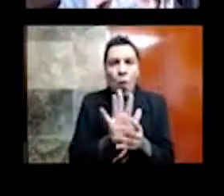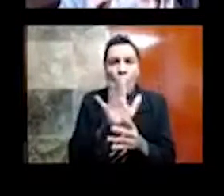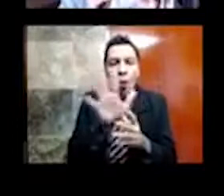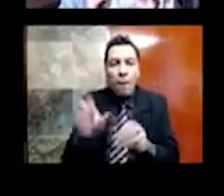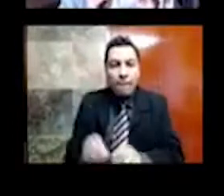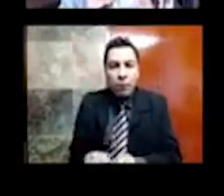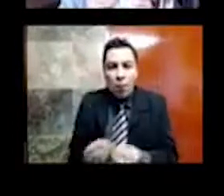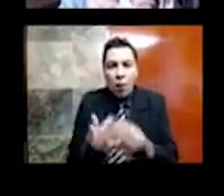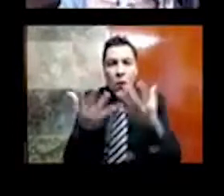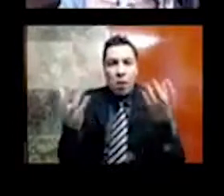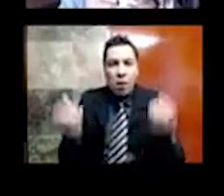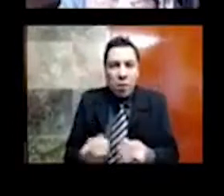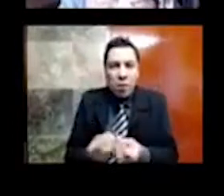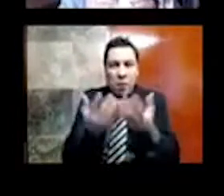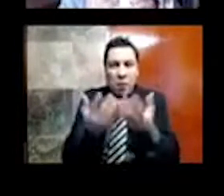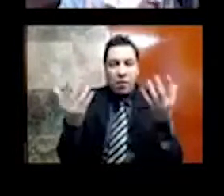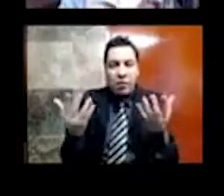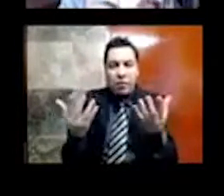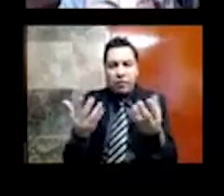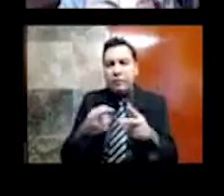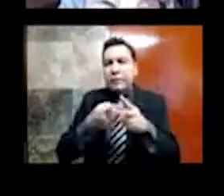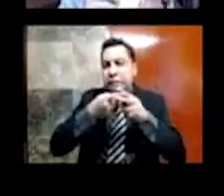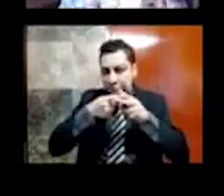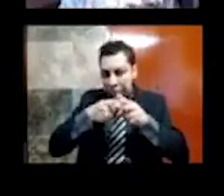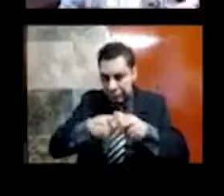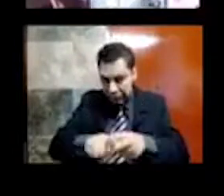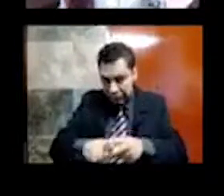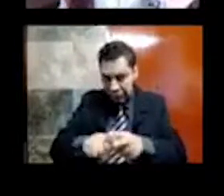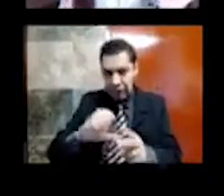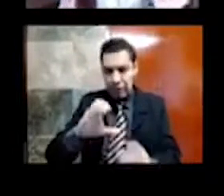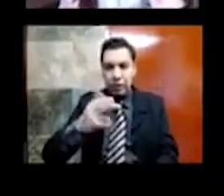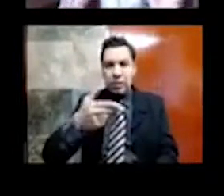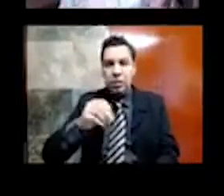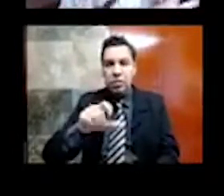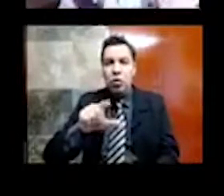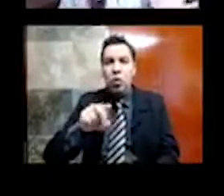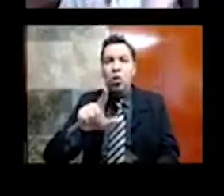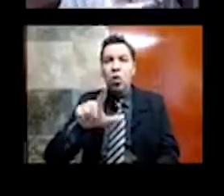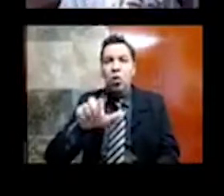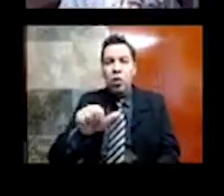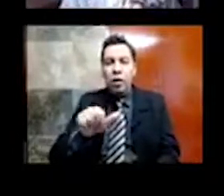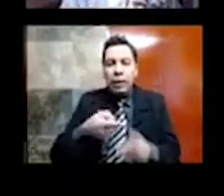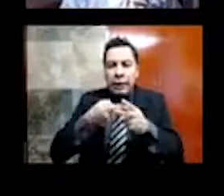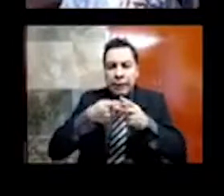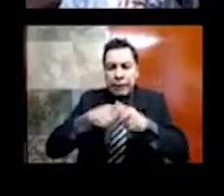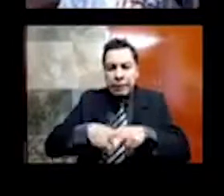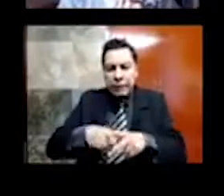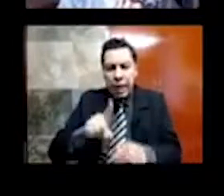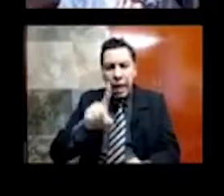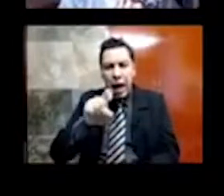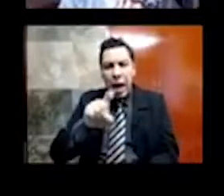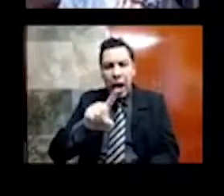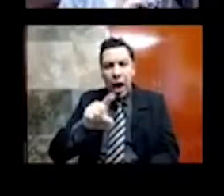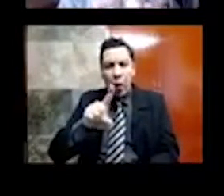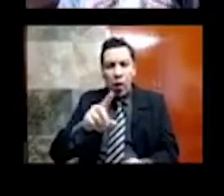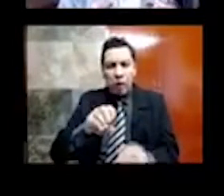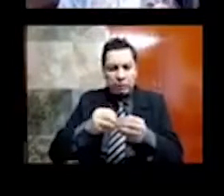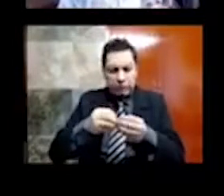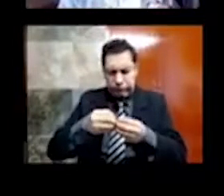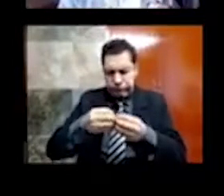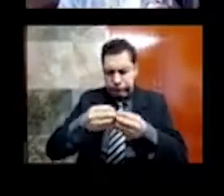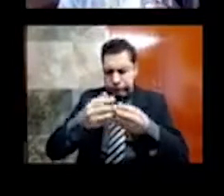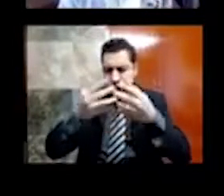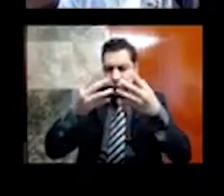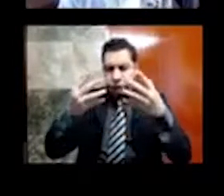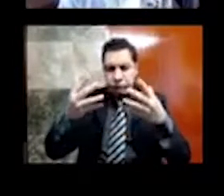empieza alrededor de un manantial que los que vivían en aquel tiempo, más o menos unos 200 años antes de Cristo, lo